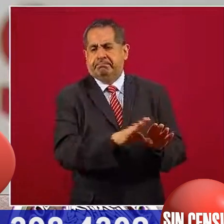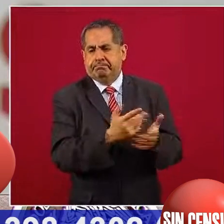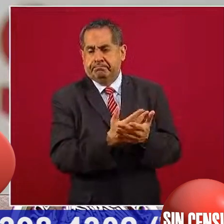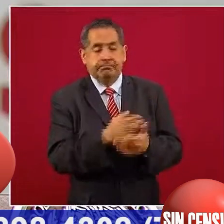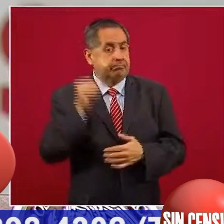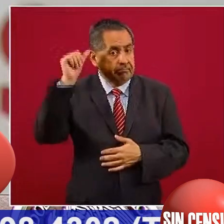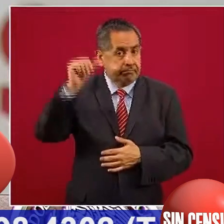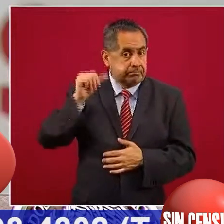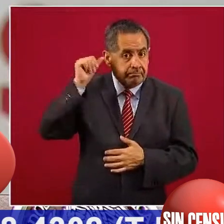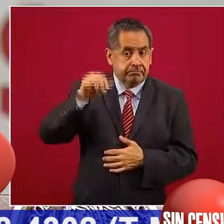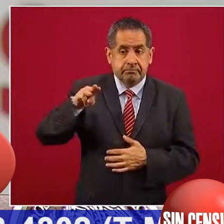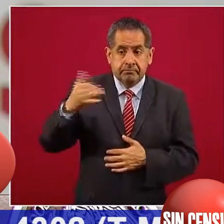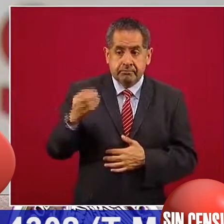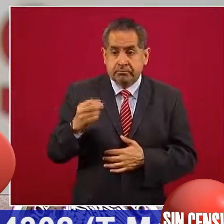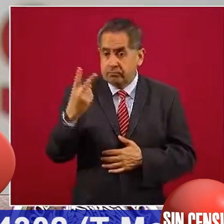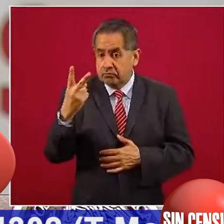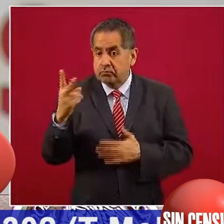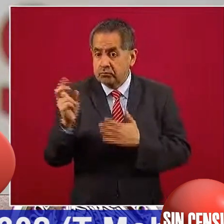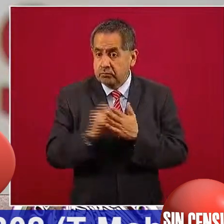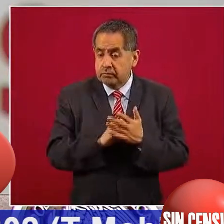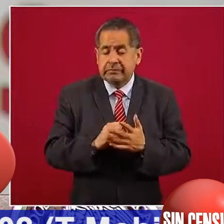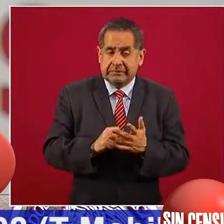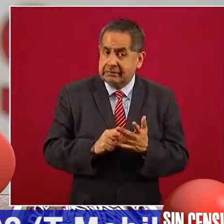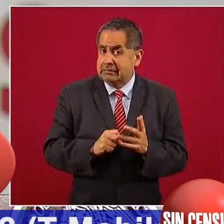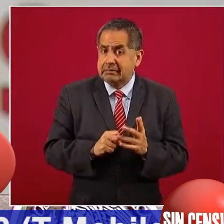mayo, 2 meses